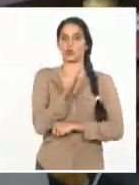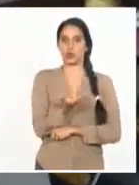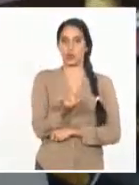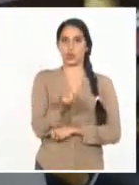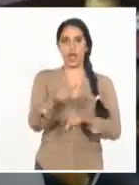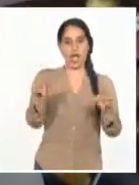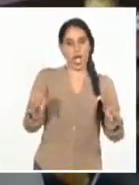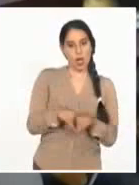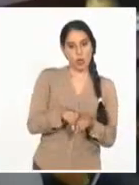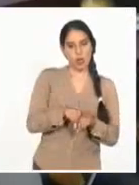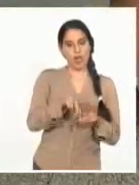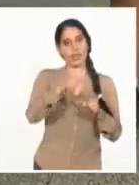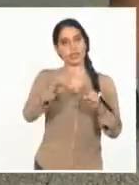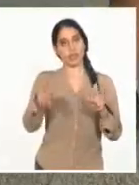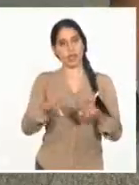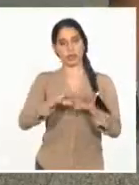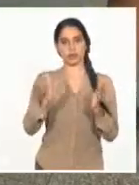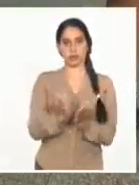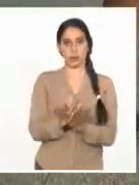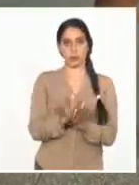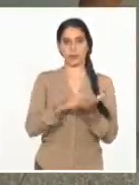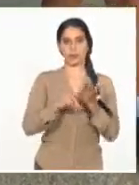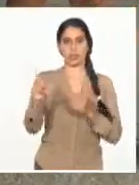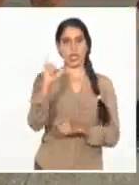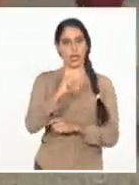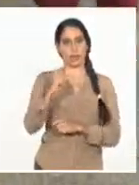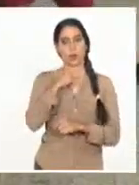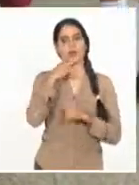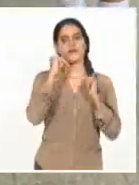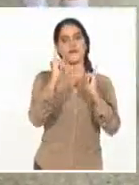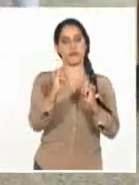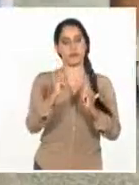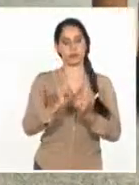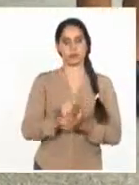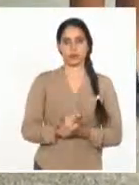escenario. En Camagüey, Aimea Amargós, Canal Cubano de Noticias.